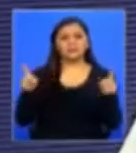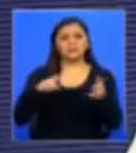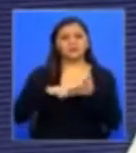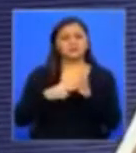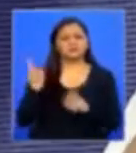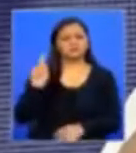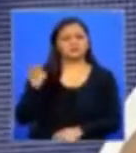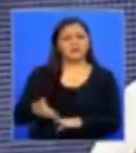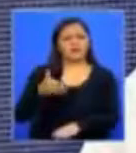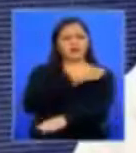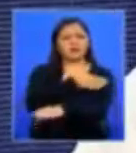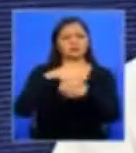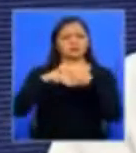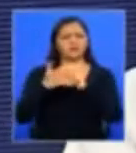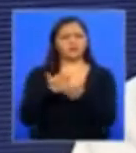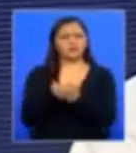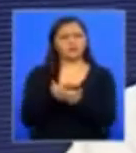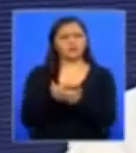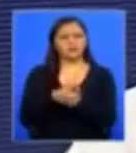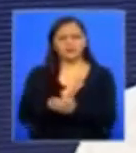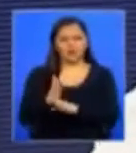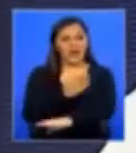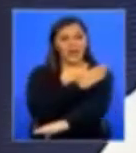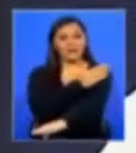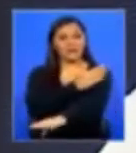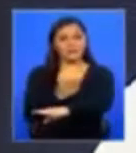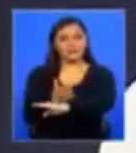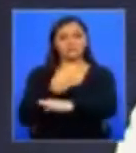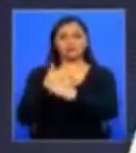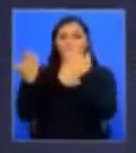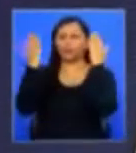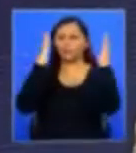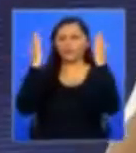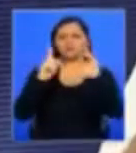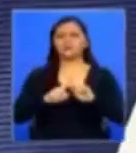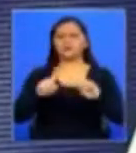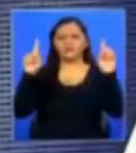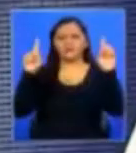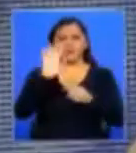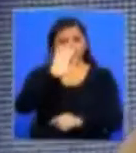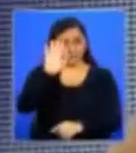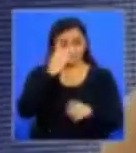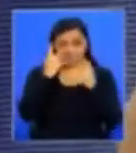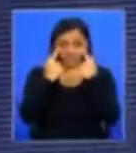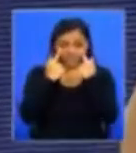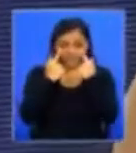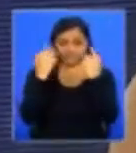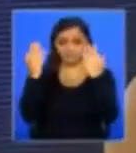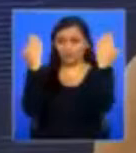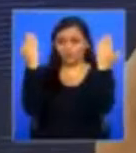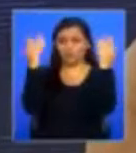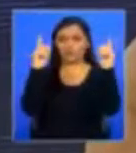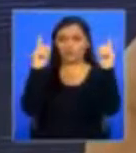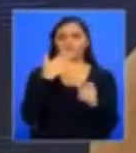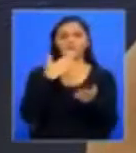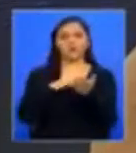para esto. Esto viene de antes, de los problemas económicos. Toda comparación es odiosa, pero algunas veces es constructiva.